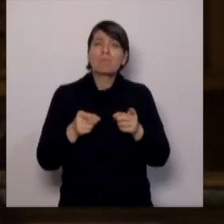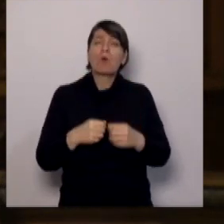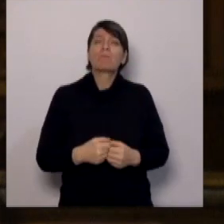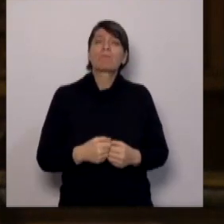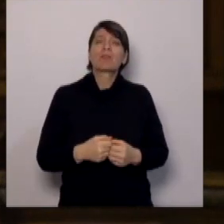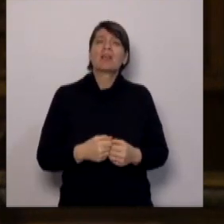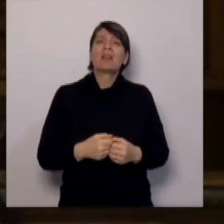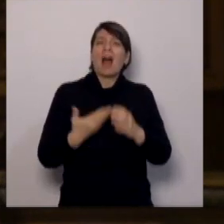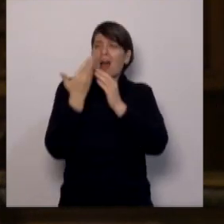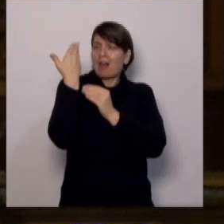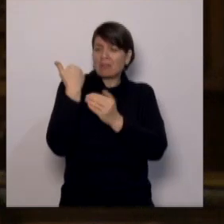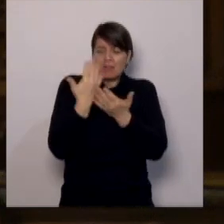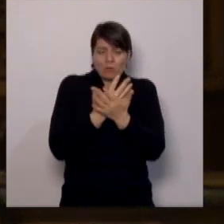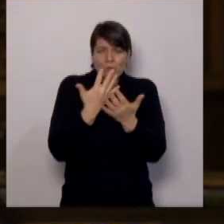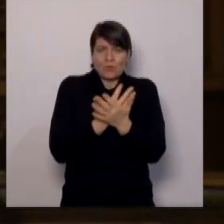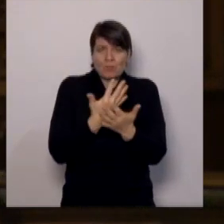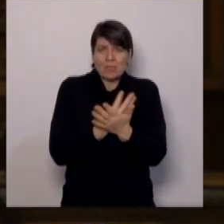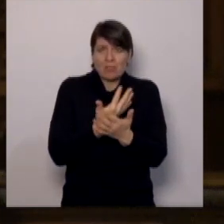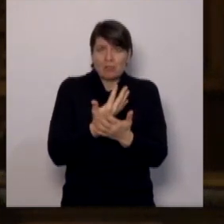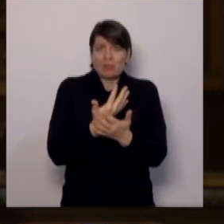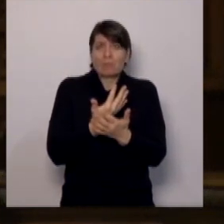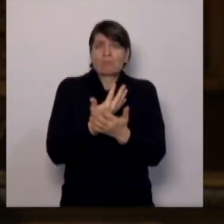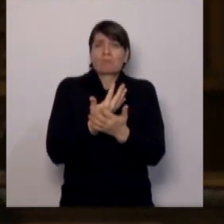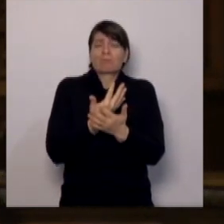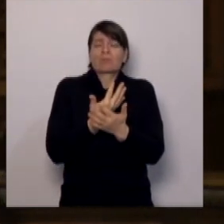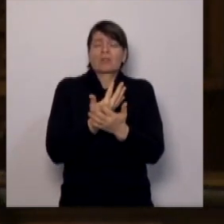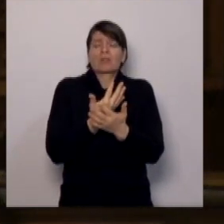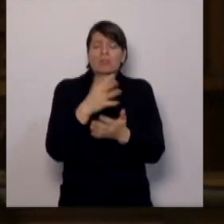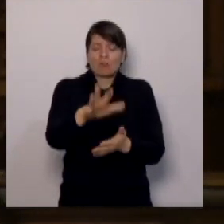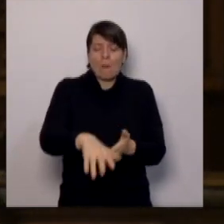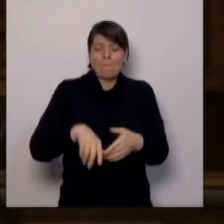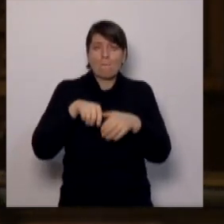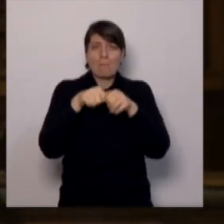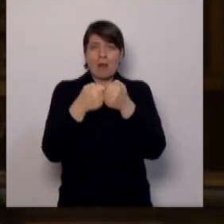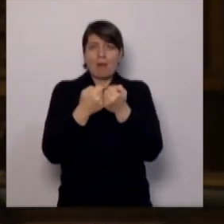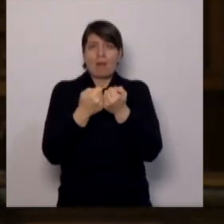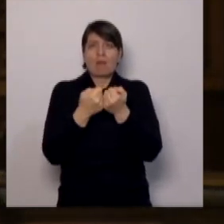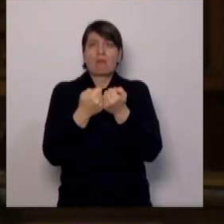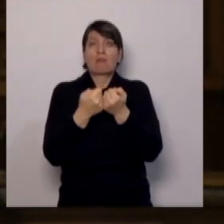Él mismo, la víspera de su pasión, tomó pan